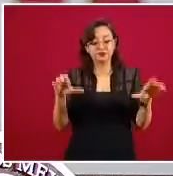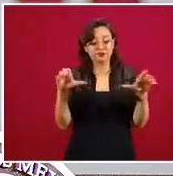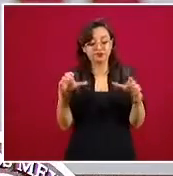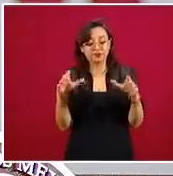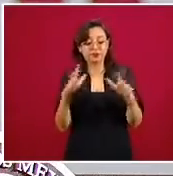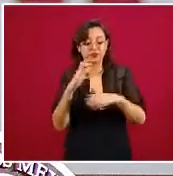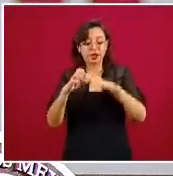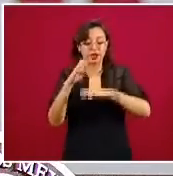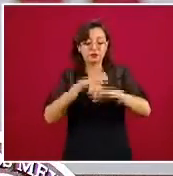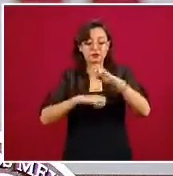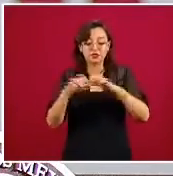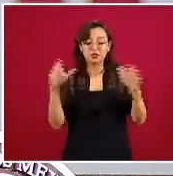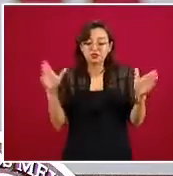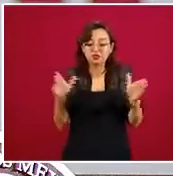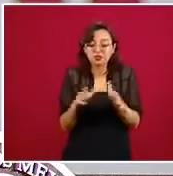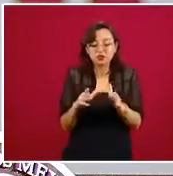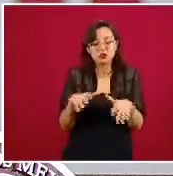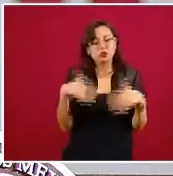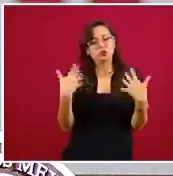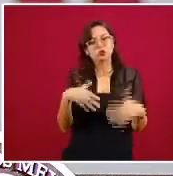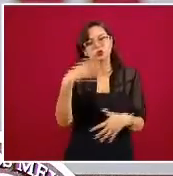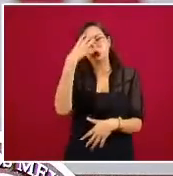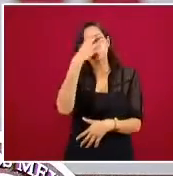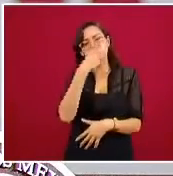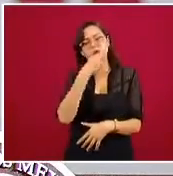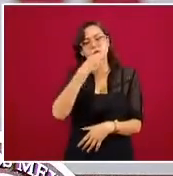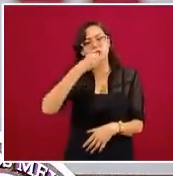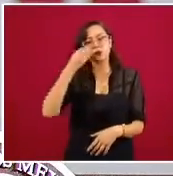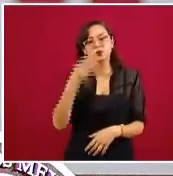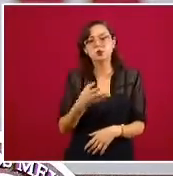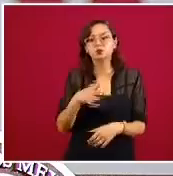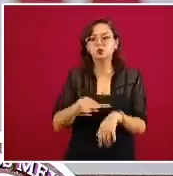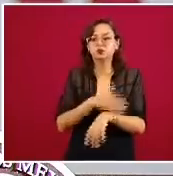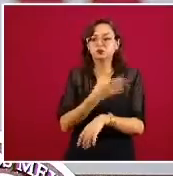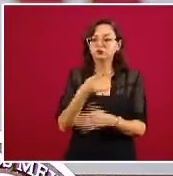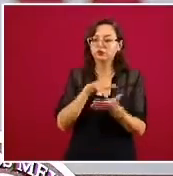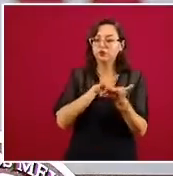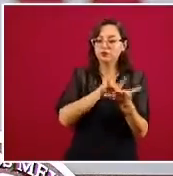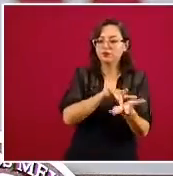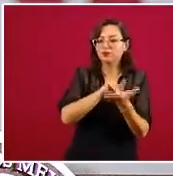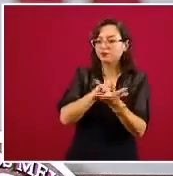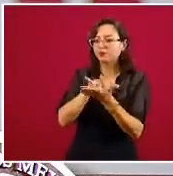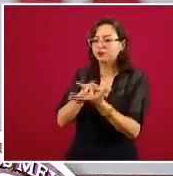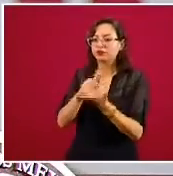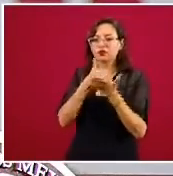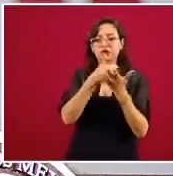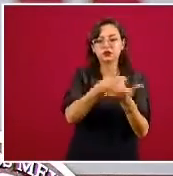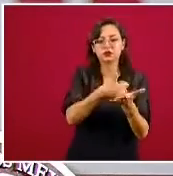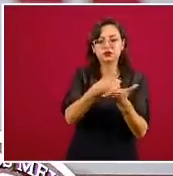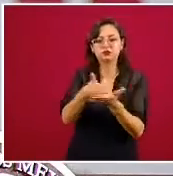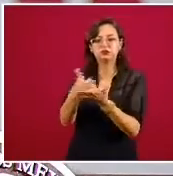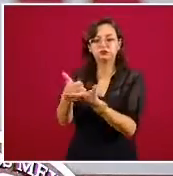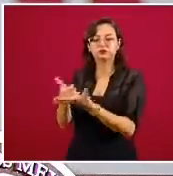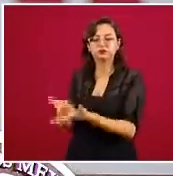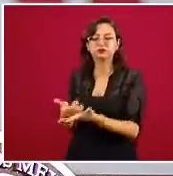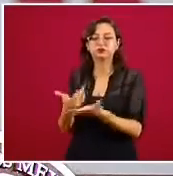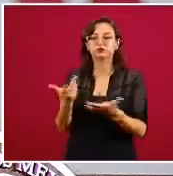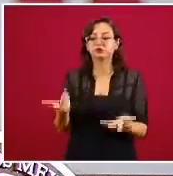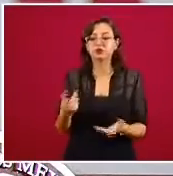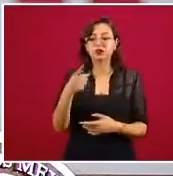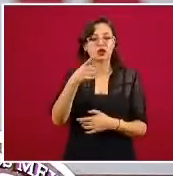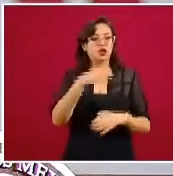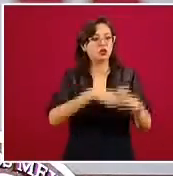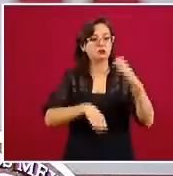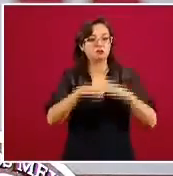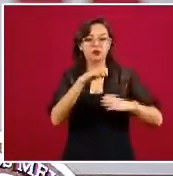porque estas pequeñas empresas tenían un comportamiento solidario con sus trabajadores y esto no se